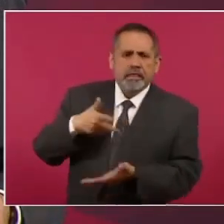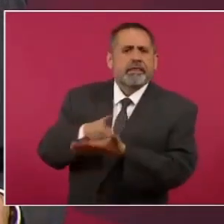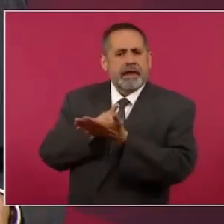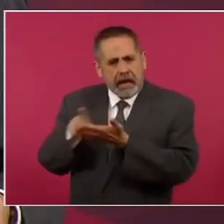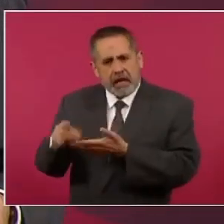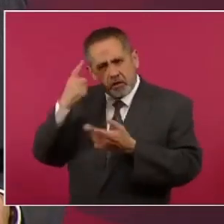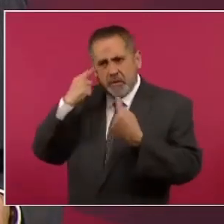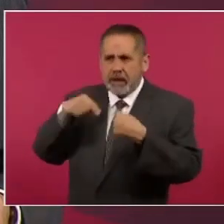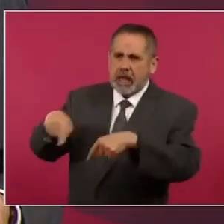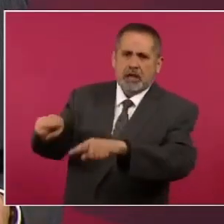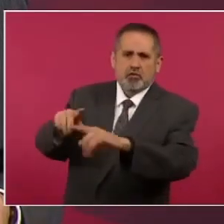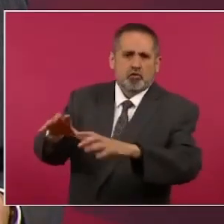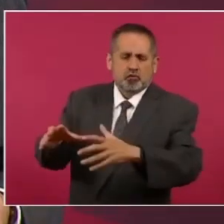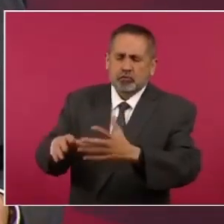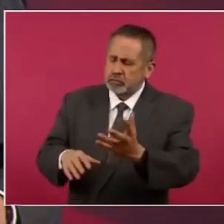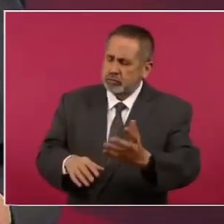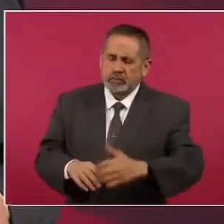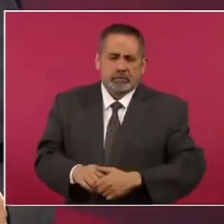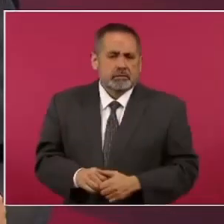Entonces,